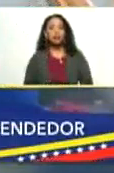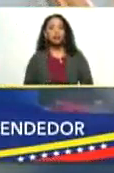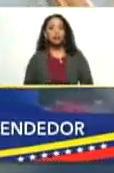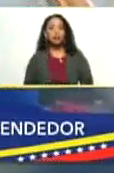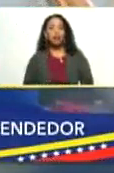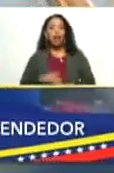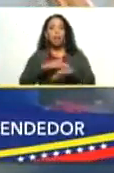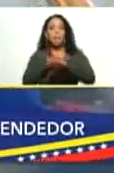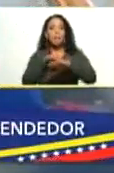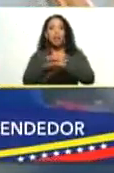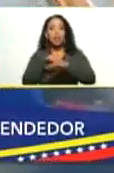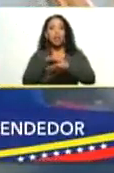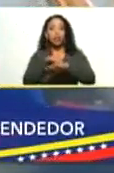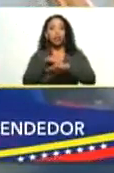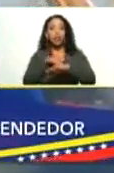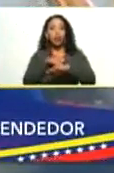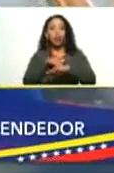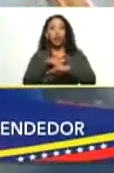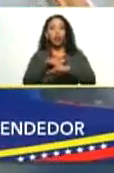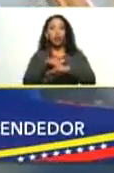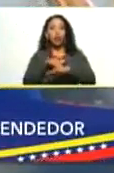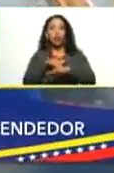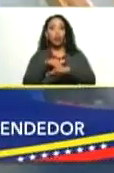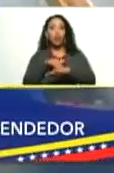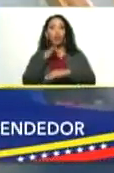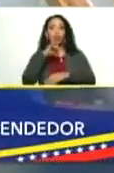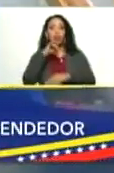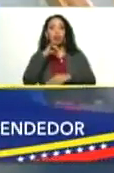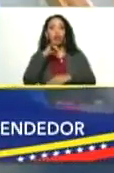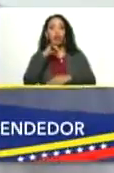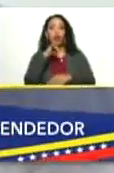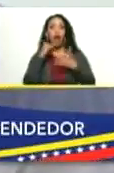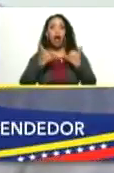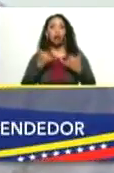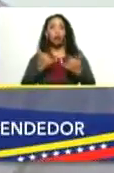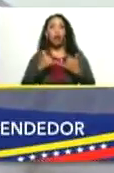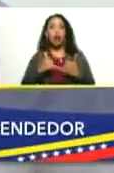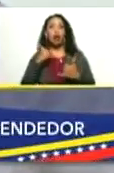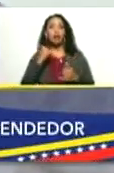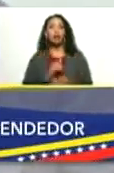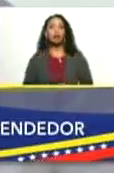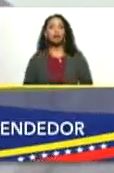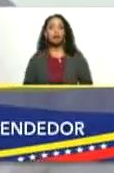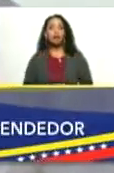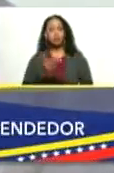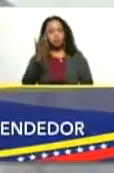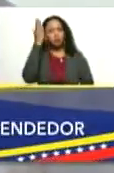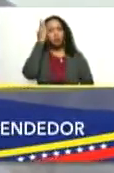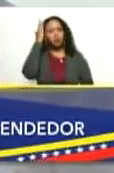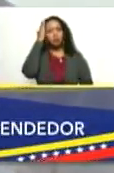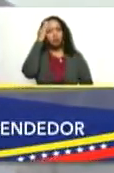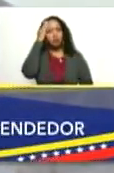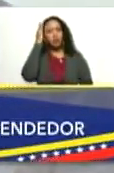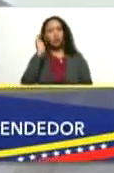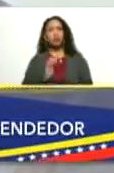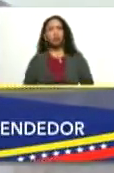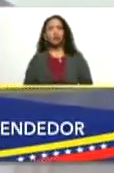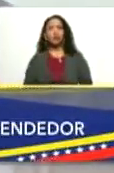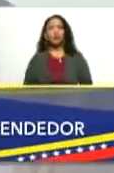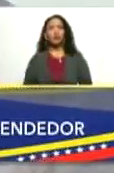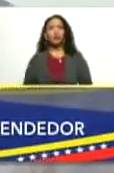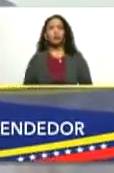noticia de última hora. Presidente, última hora, Ali Padrón. Hoy, como usted sabe, hoy llegó un nuevo vuelo desde la